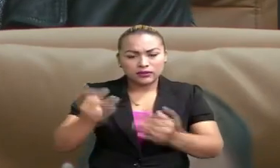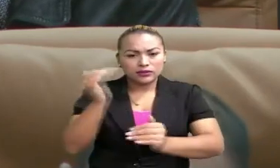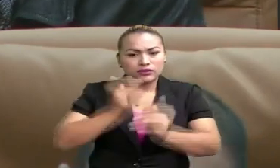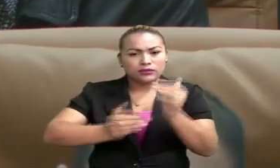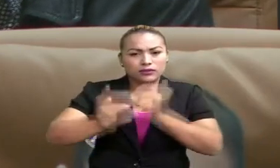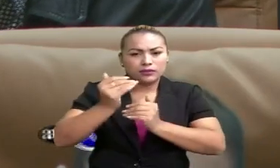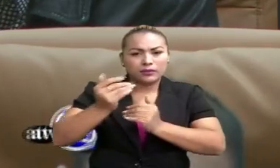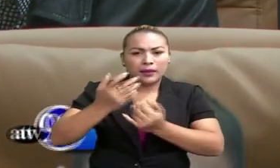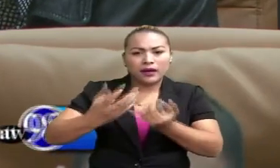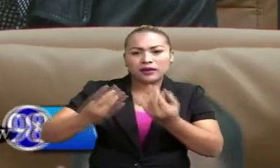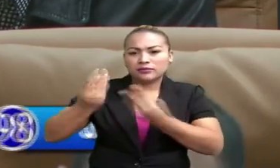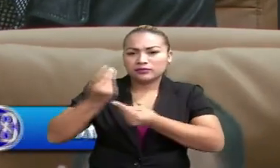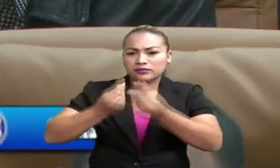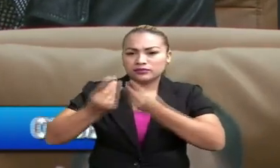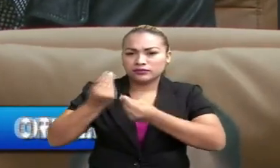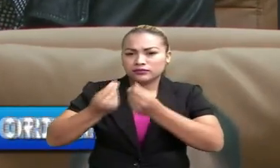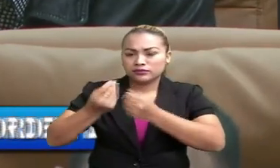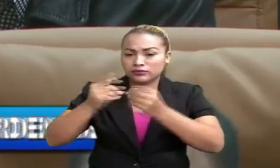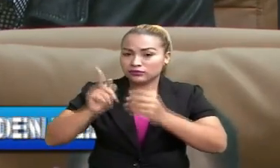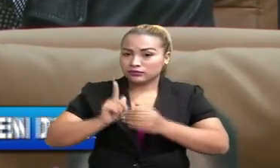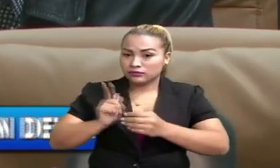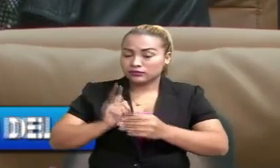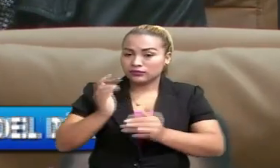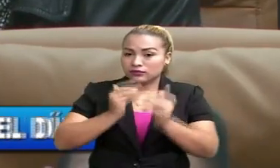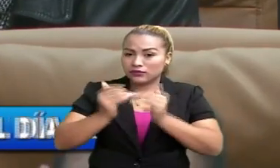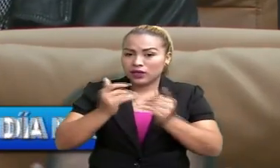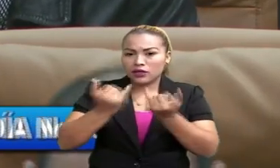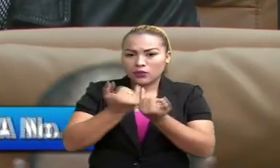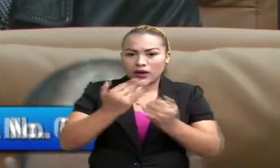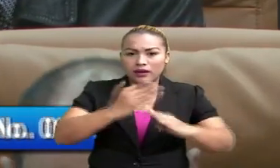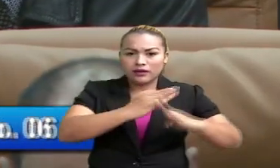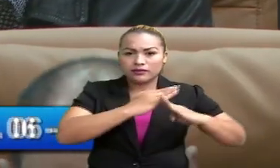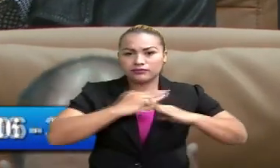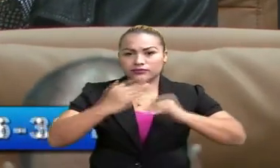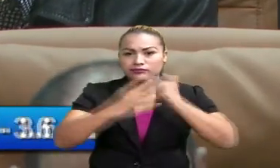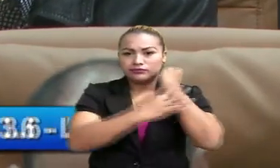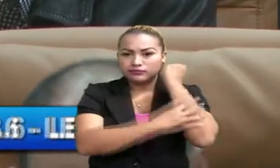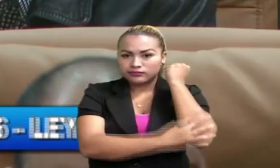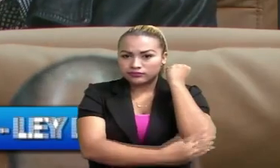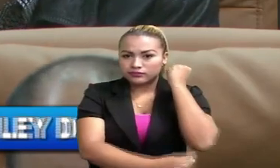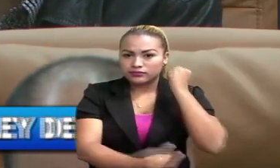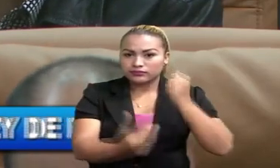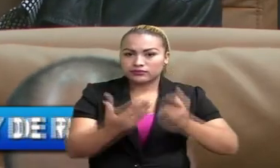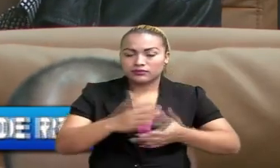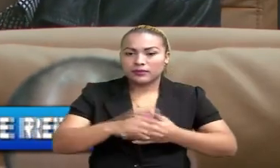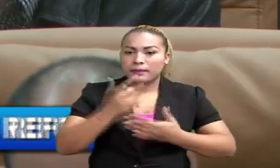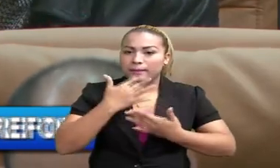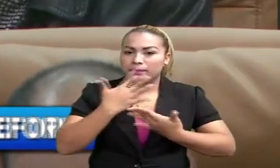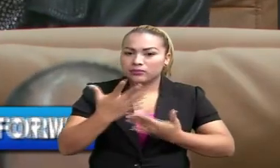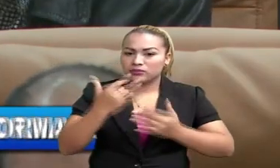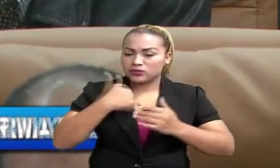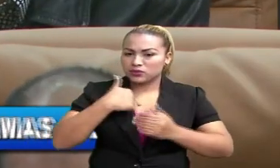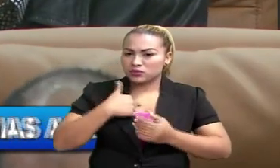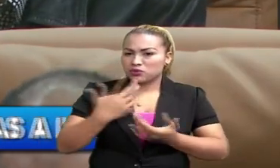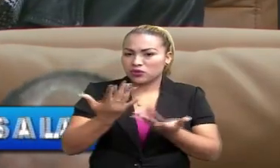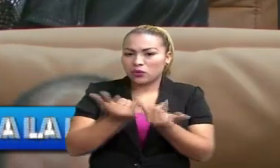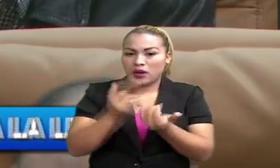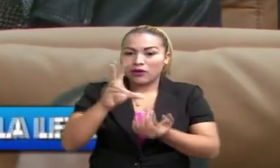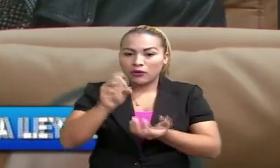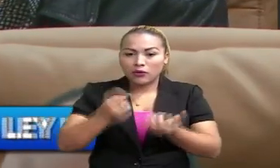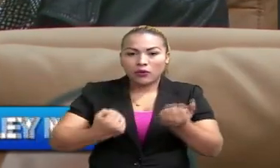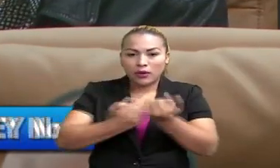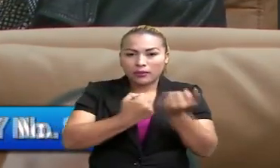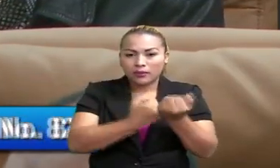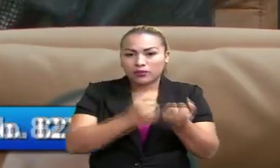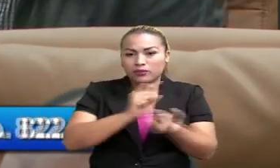recursos para continuar reduciendo el combate a la pobreza. ¿Por qué voy a retirar yo esa reforma fiscal? ¿Saben qué significa